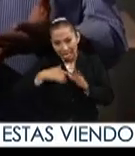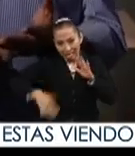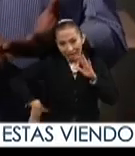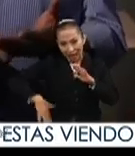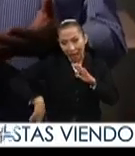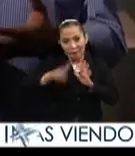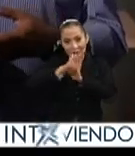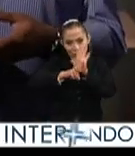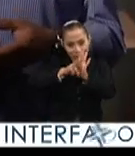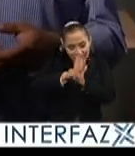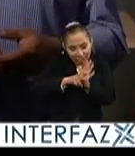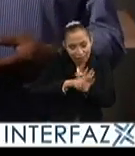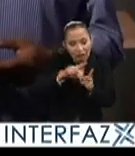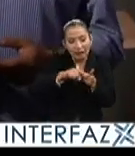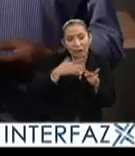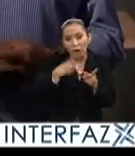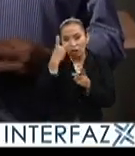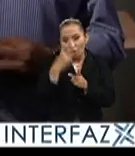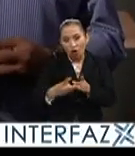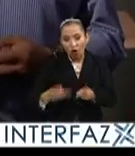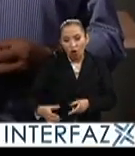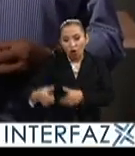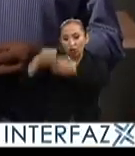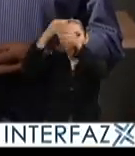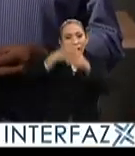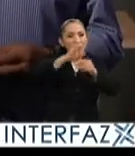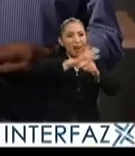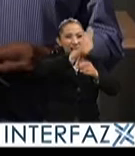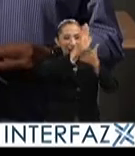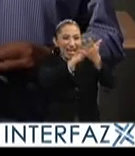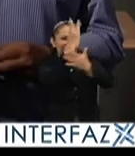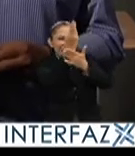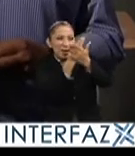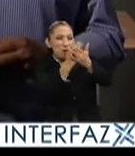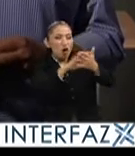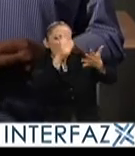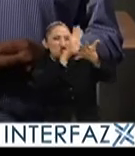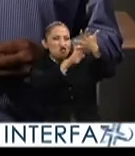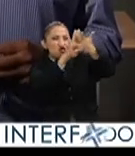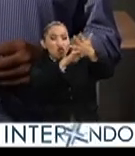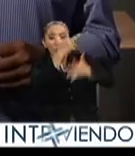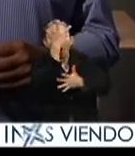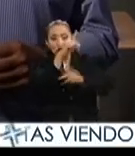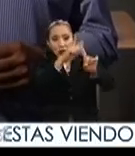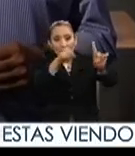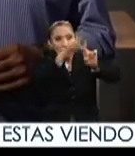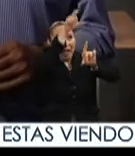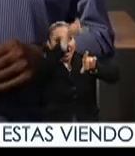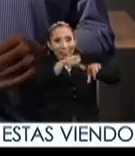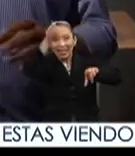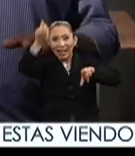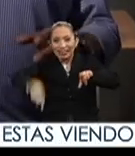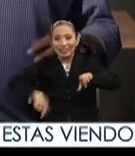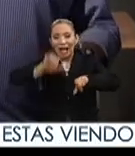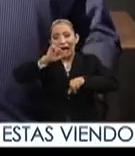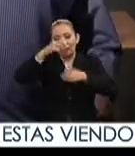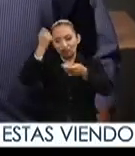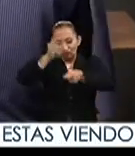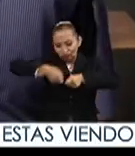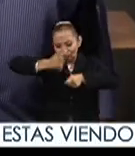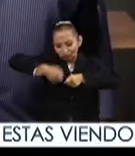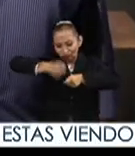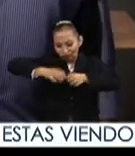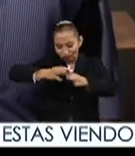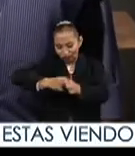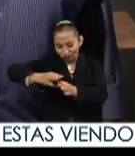comentado, videos. Tenemos 2 columnas con hologramas, en donde exhibimos 8 tipos diferentes de las acuñaciones que se producían